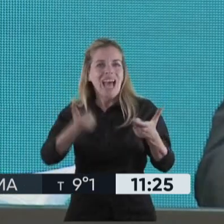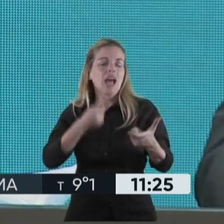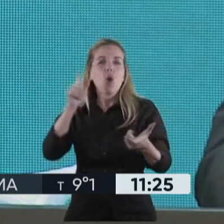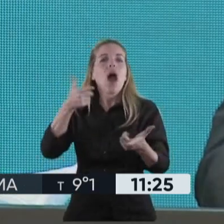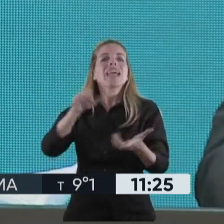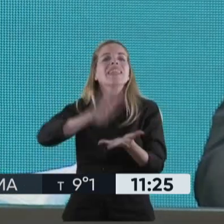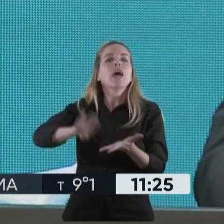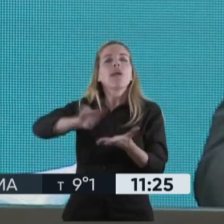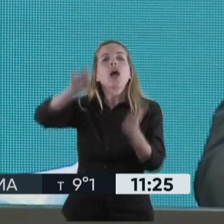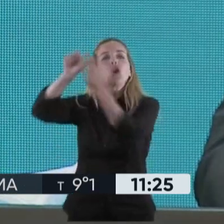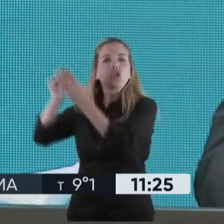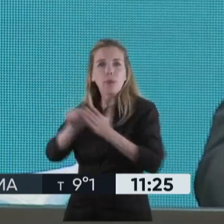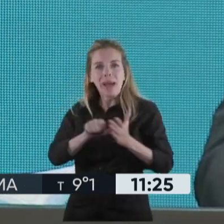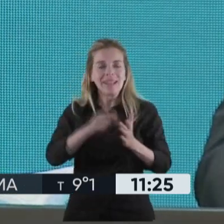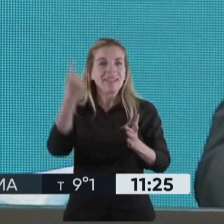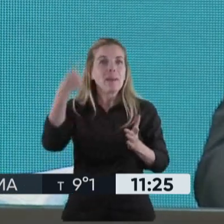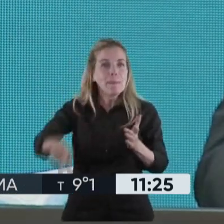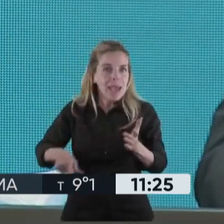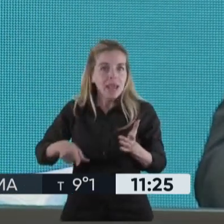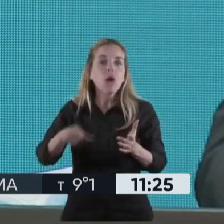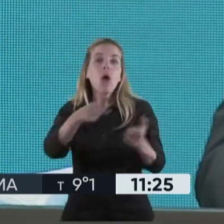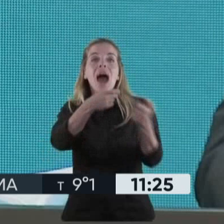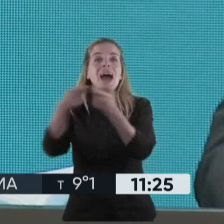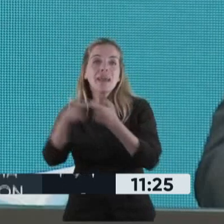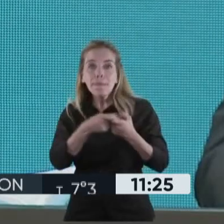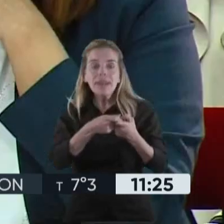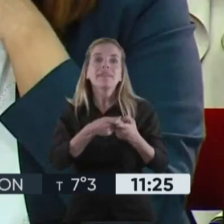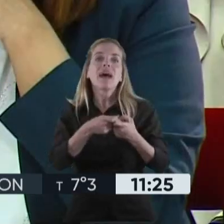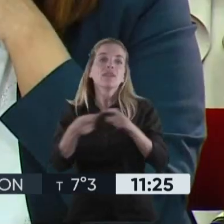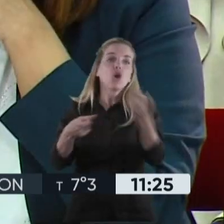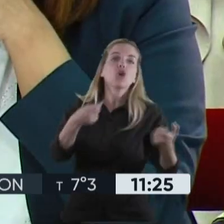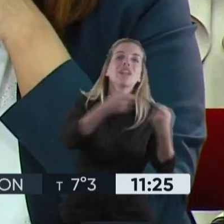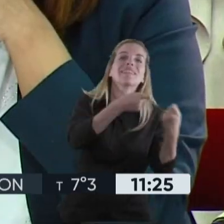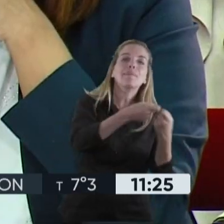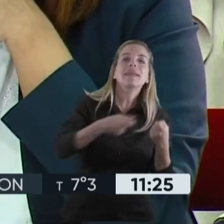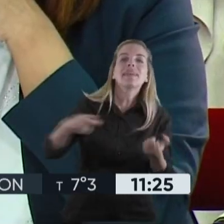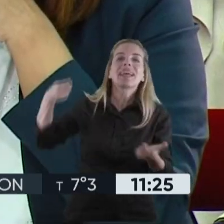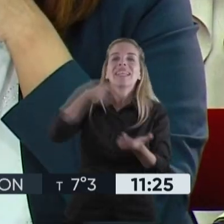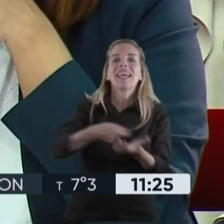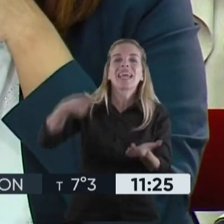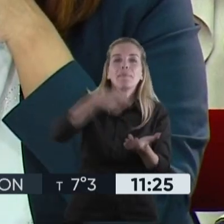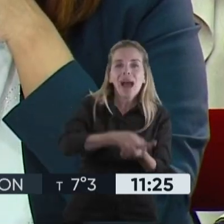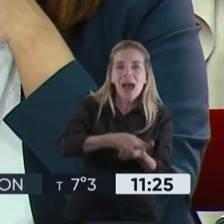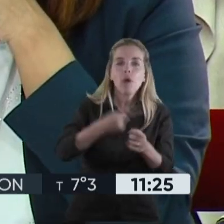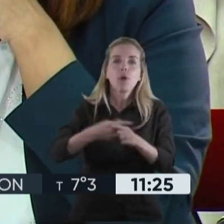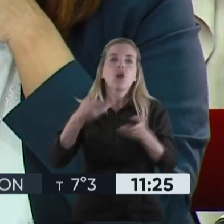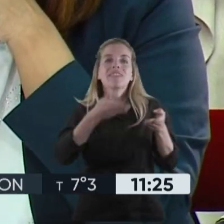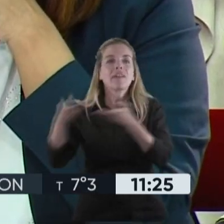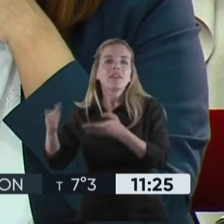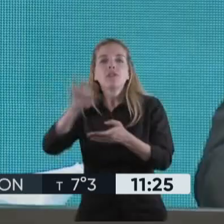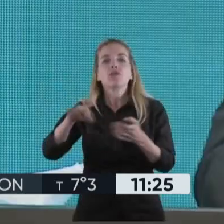directamente, sino a través de aquellas que les proveen servicios o